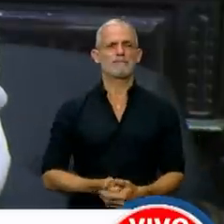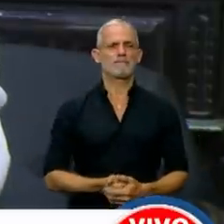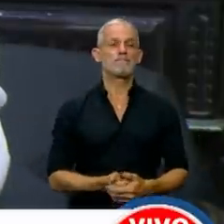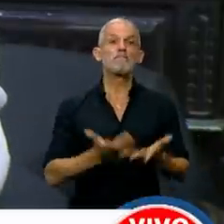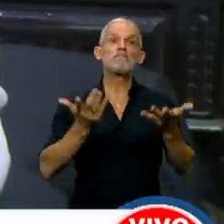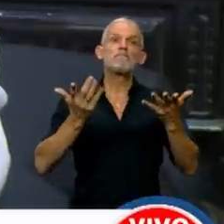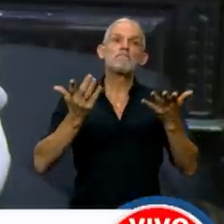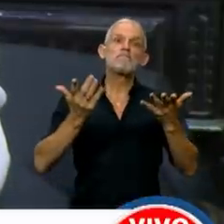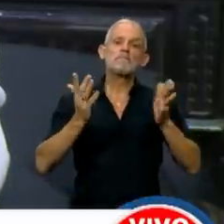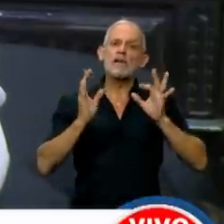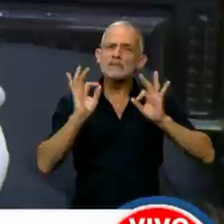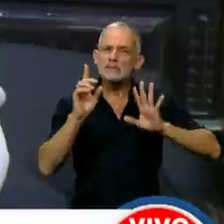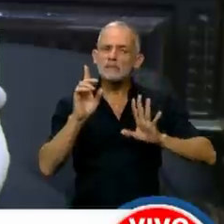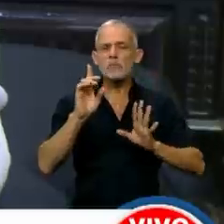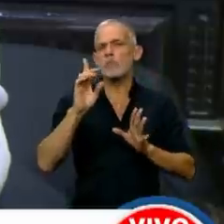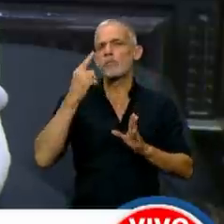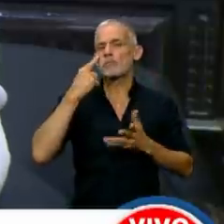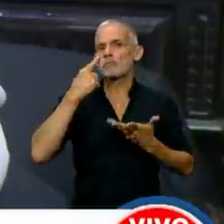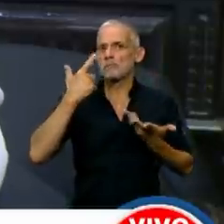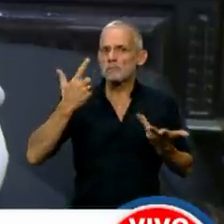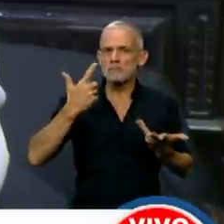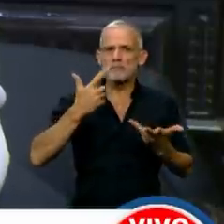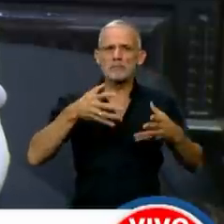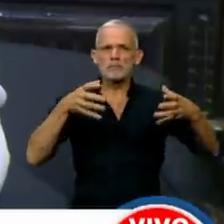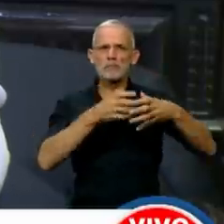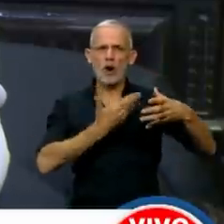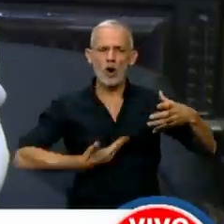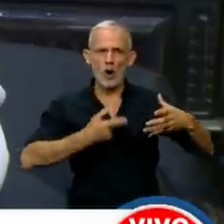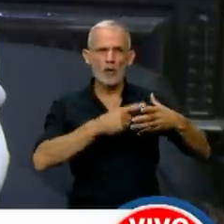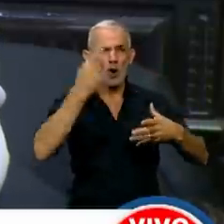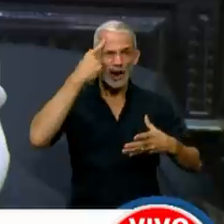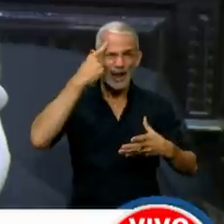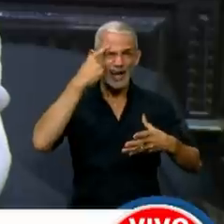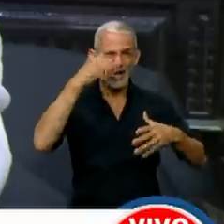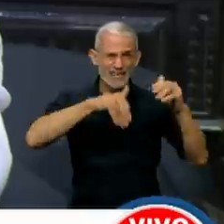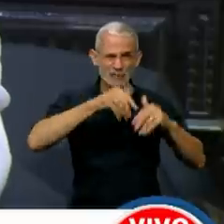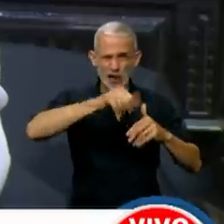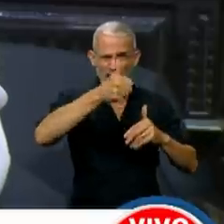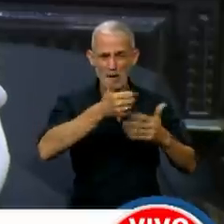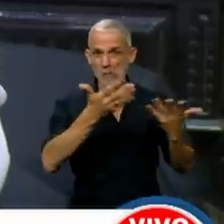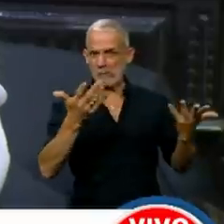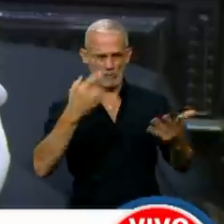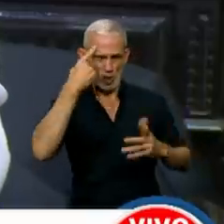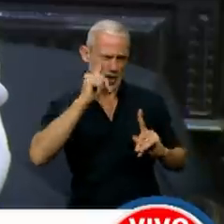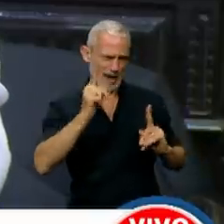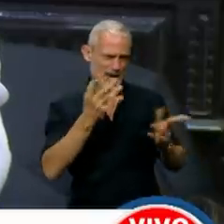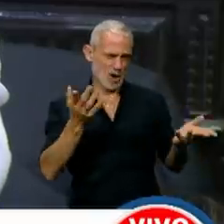salvo que sea cierto eso de que el oficialismo cree que ganó las elecciones no lo creo